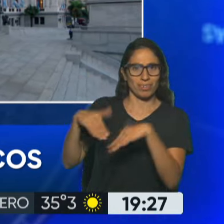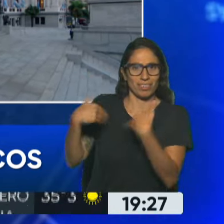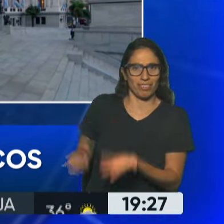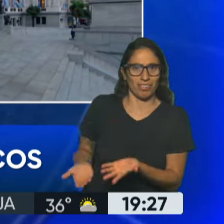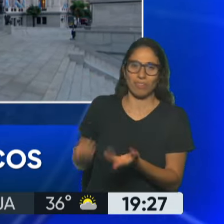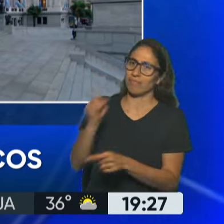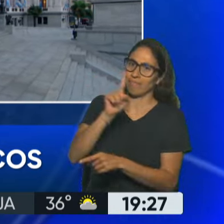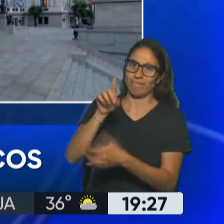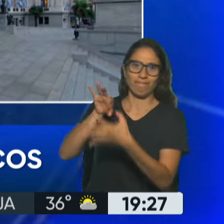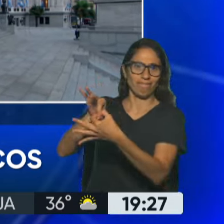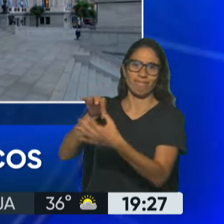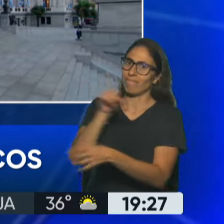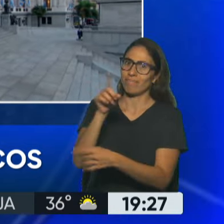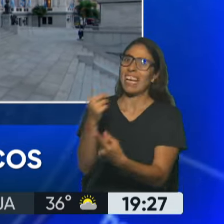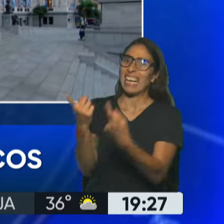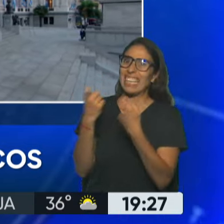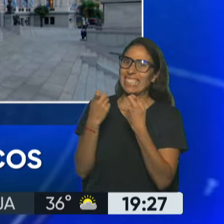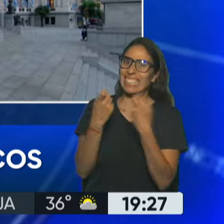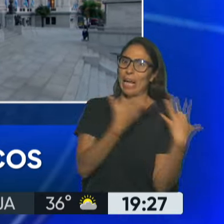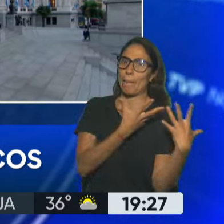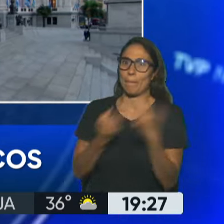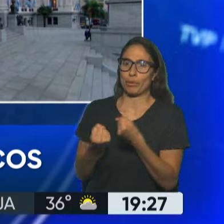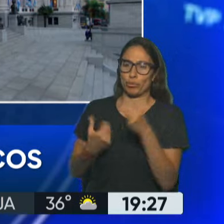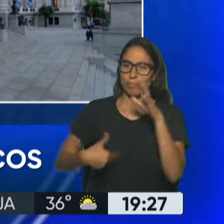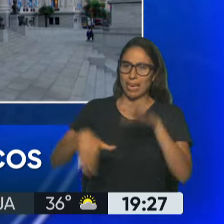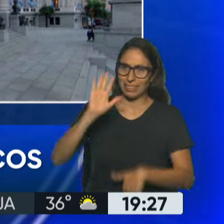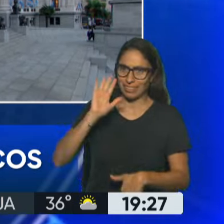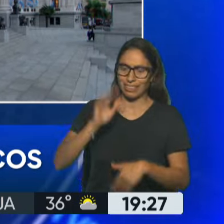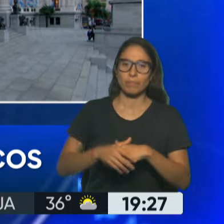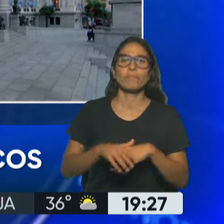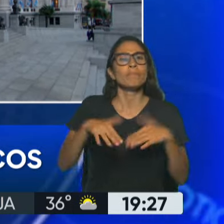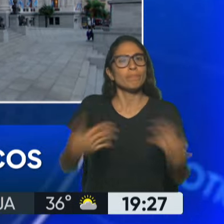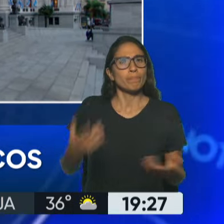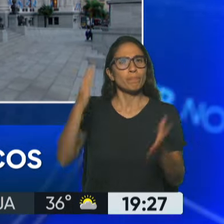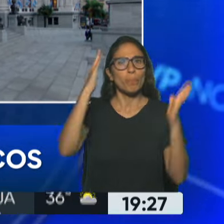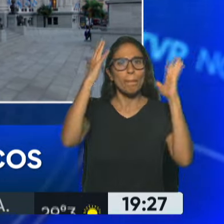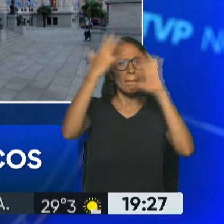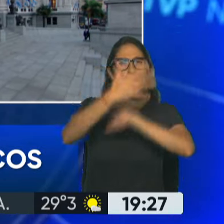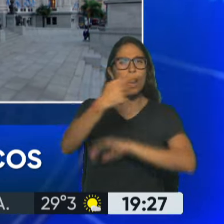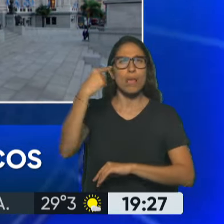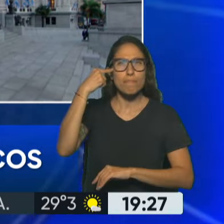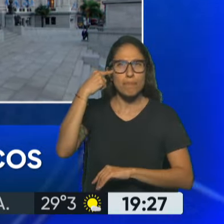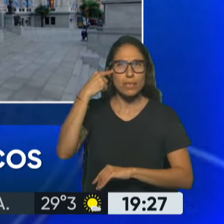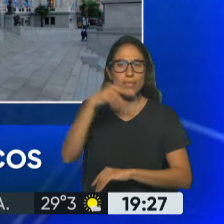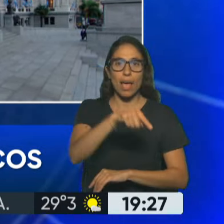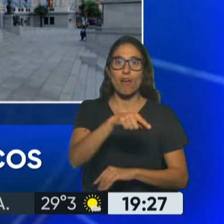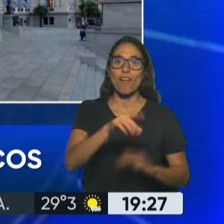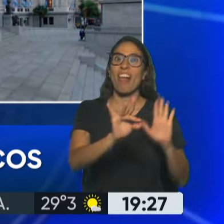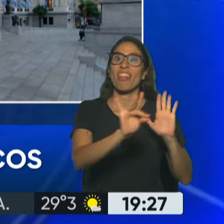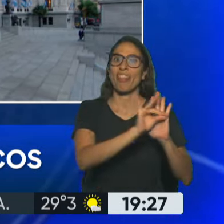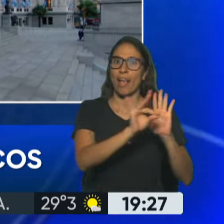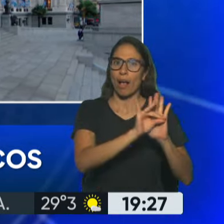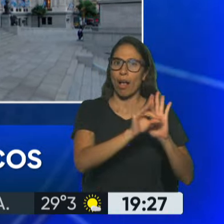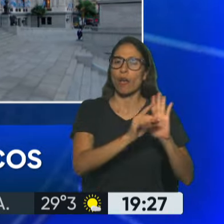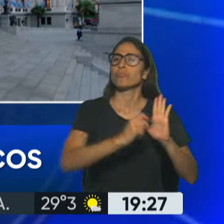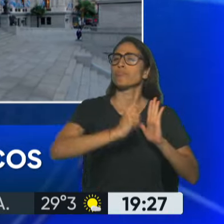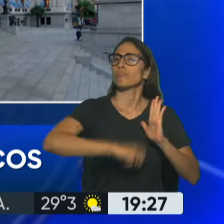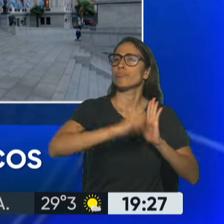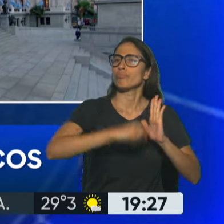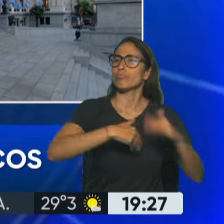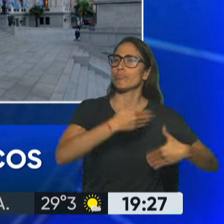el mi ley y su círculo más cercano está pensando por ahora avanzamos con decretos no en la medida que se pueda a partir